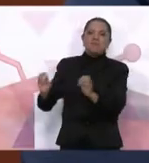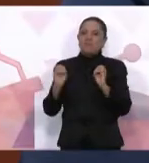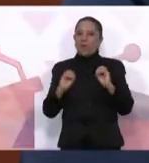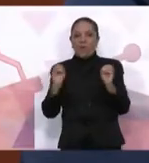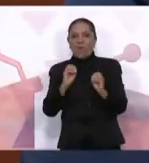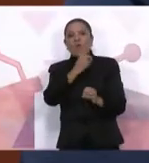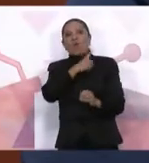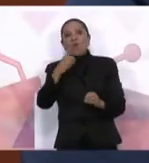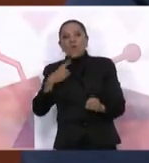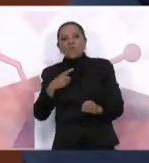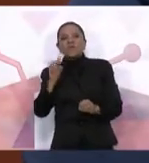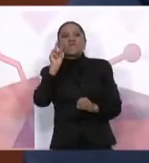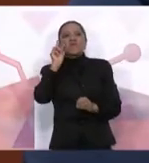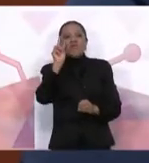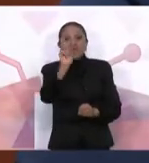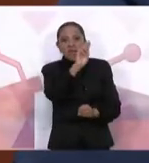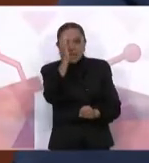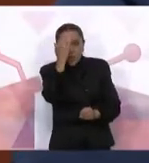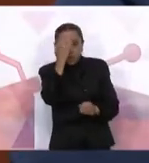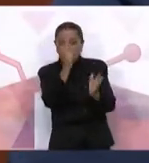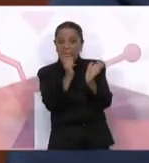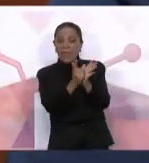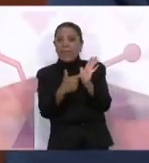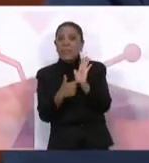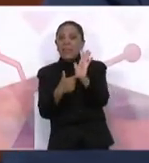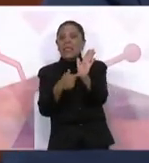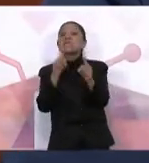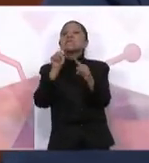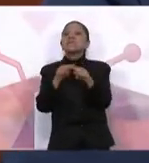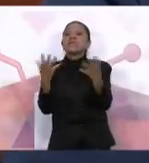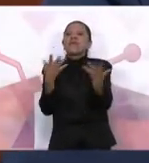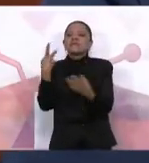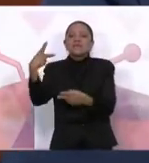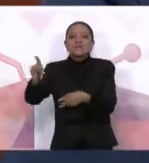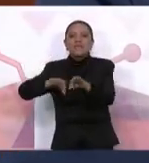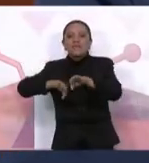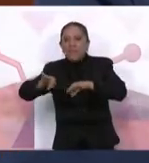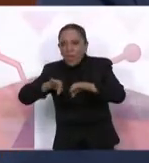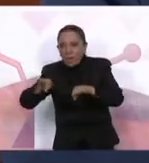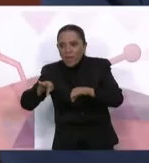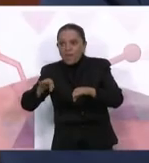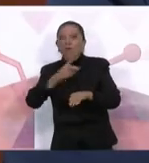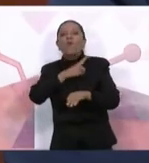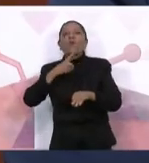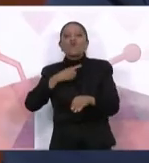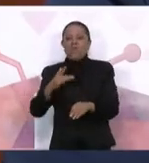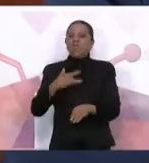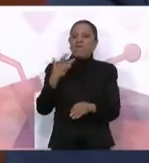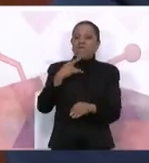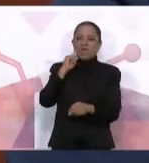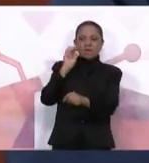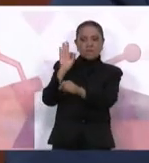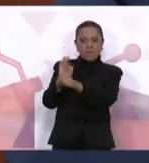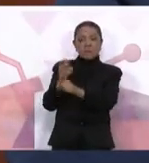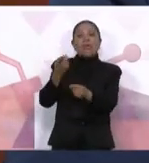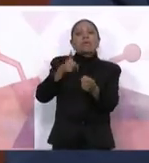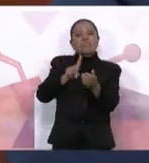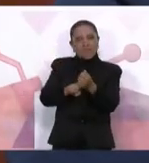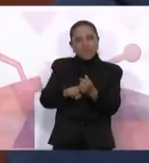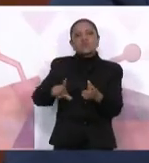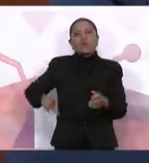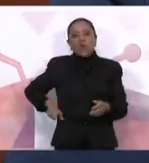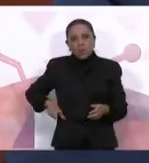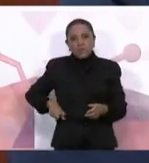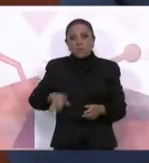mediante la ley a quienes hacen ese trabajo y debe de considerarse también dentro del estado para que puedan acceder